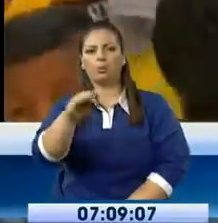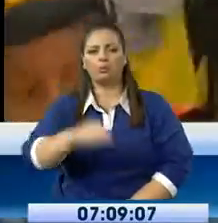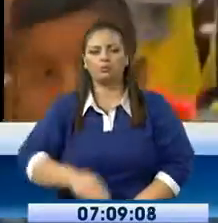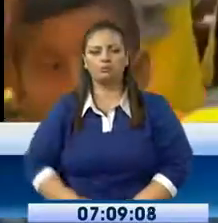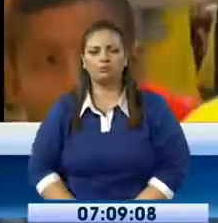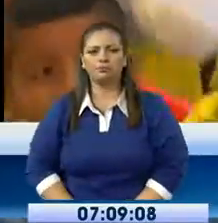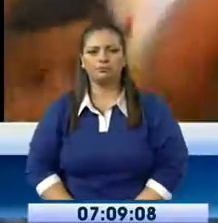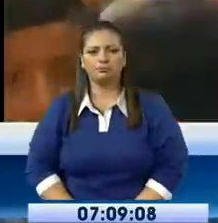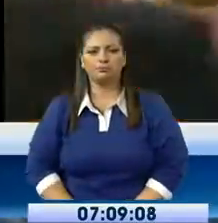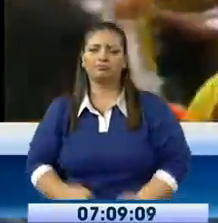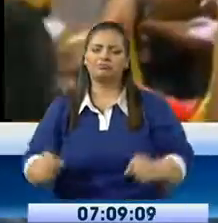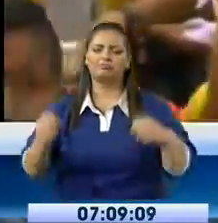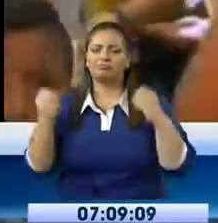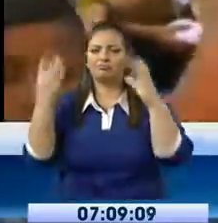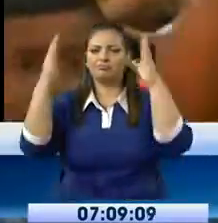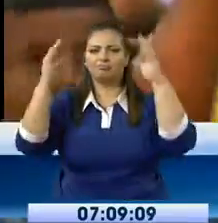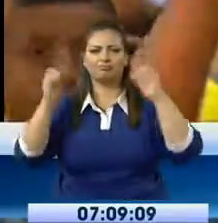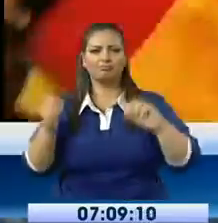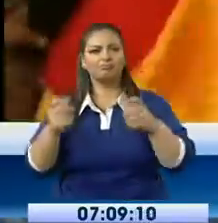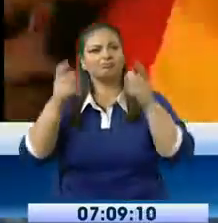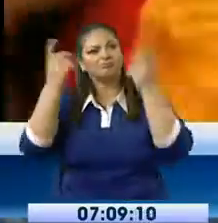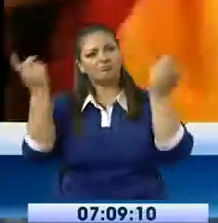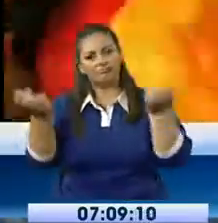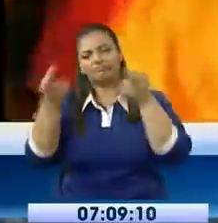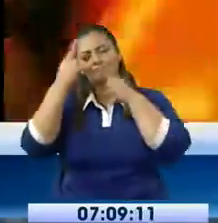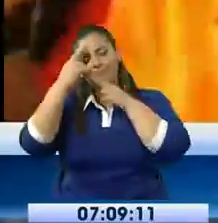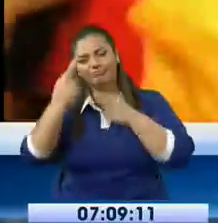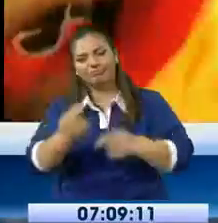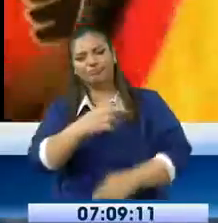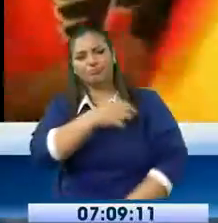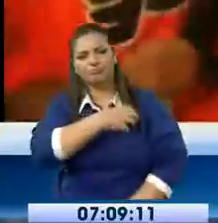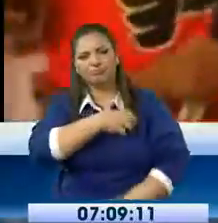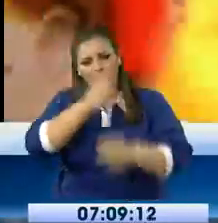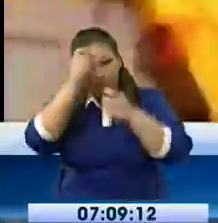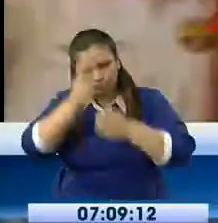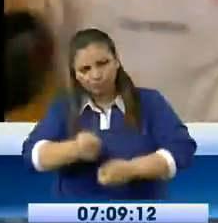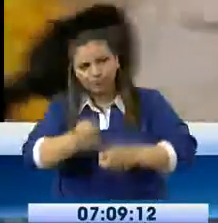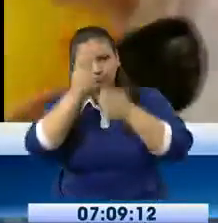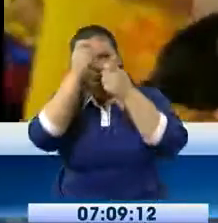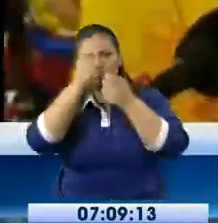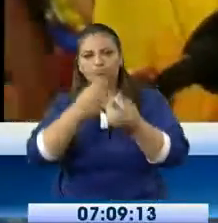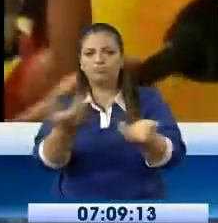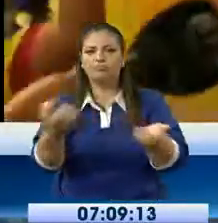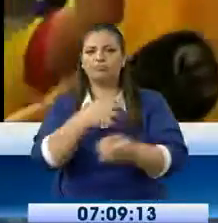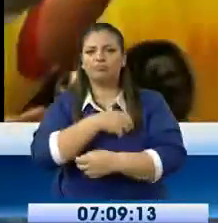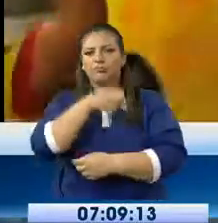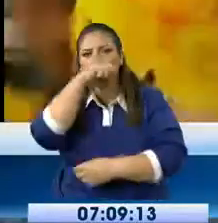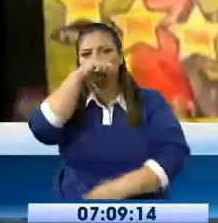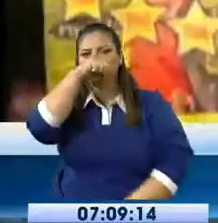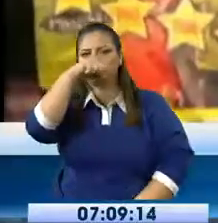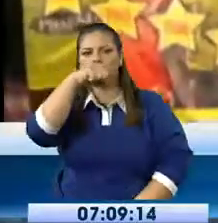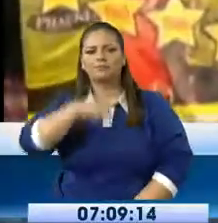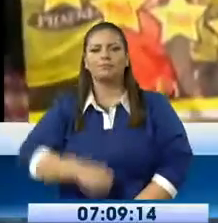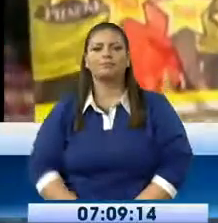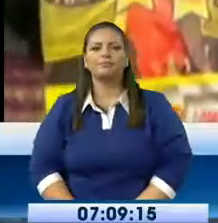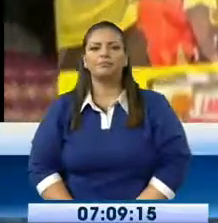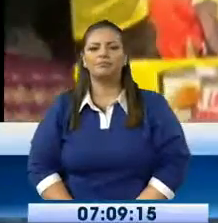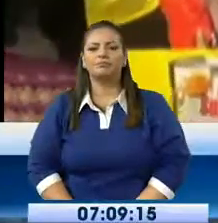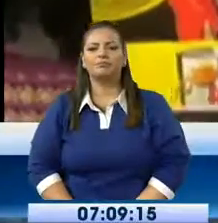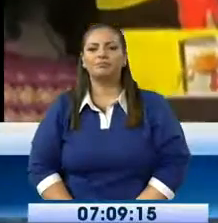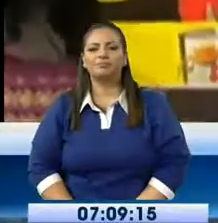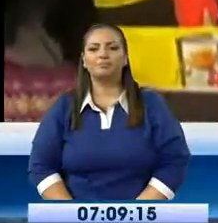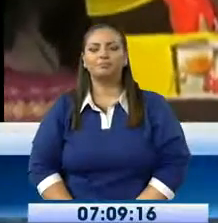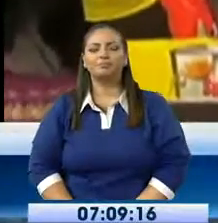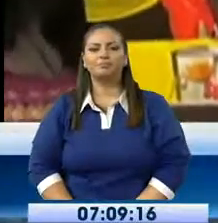Un festejo digno para un equipo que continúa demostrando con pasión y hazañas convertidas en récords, porque es el amo